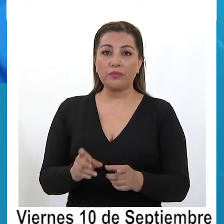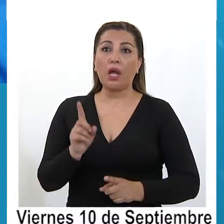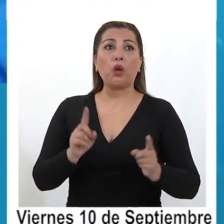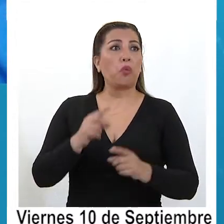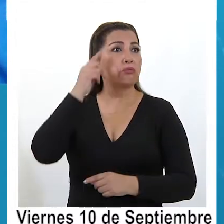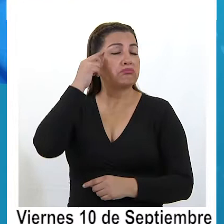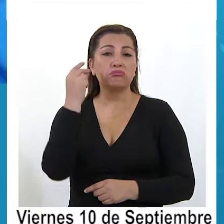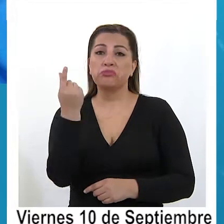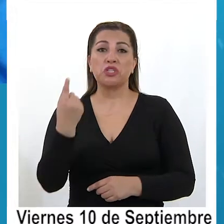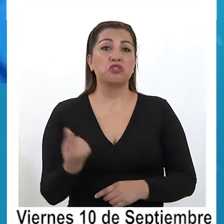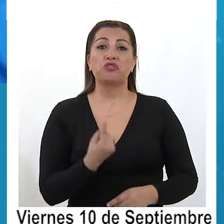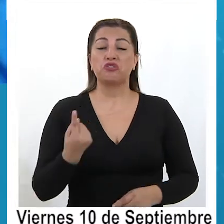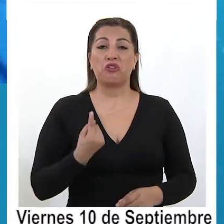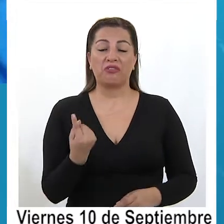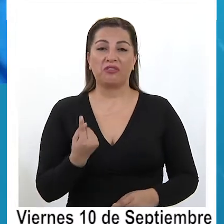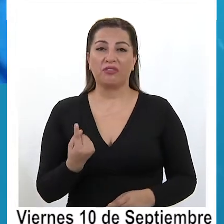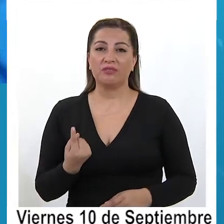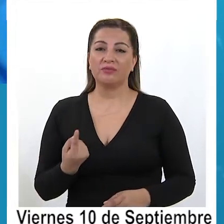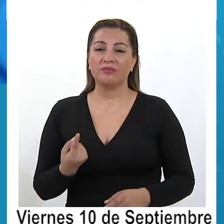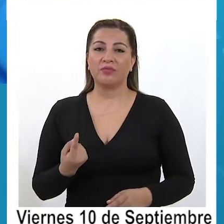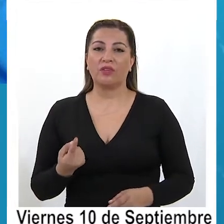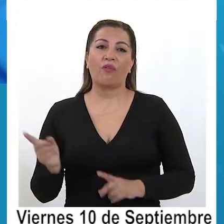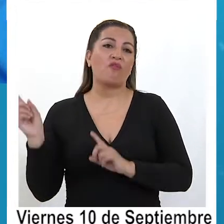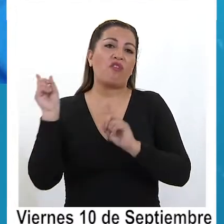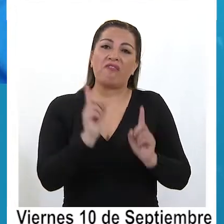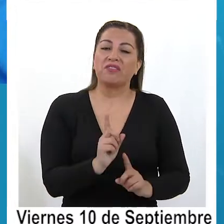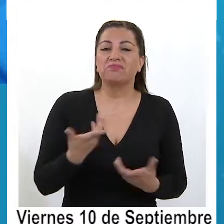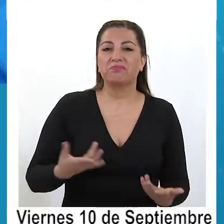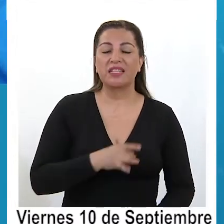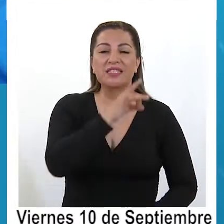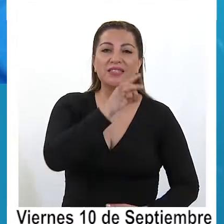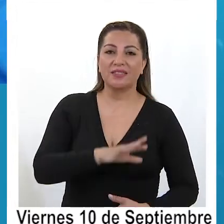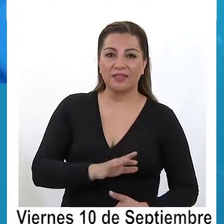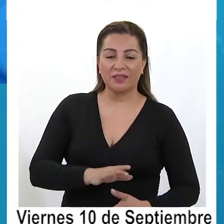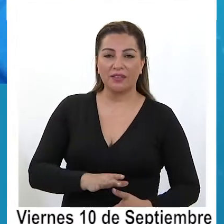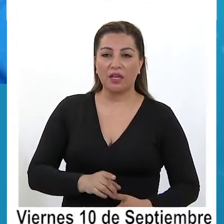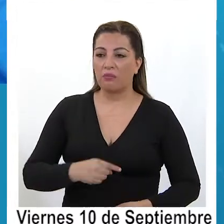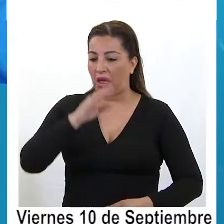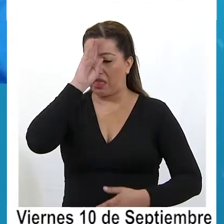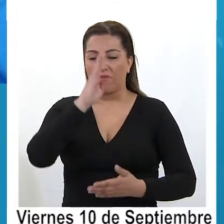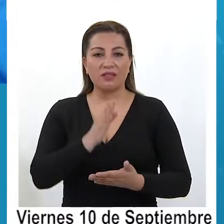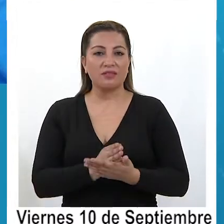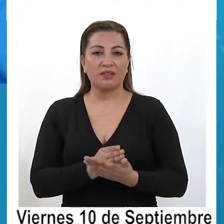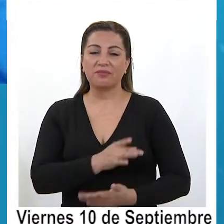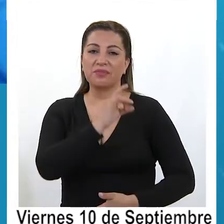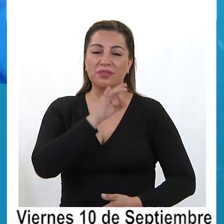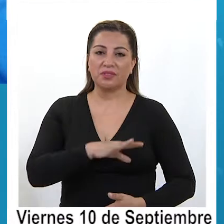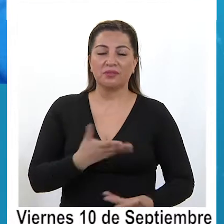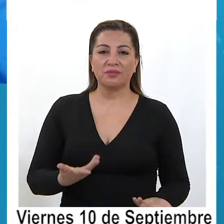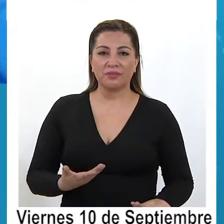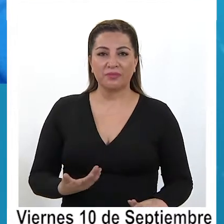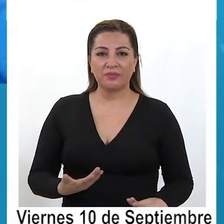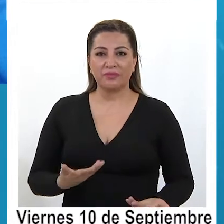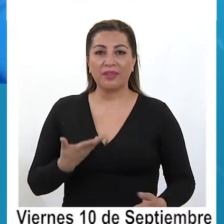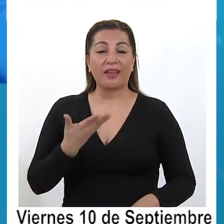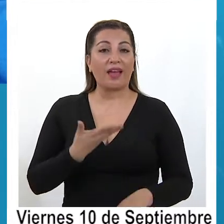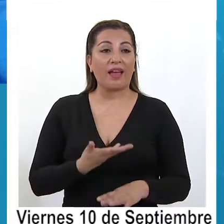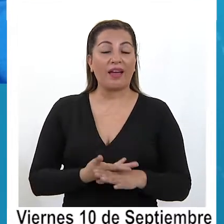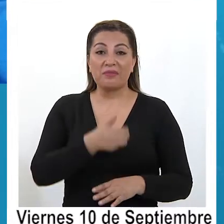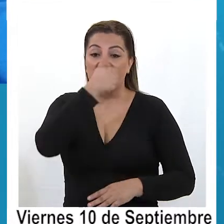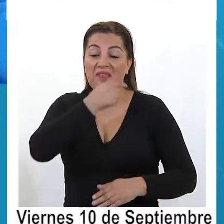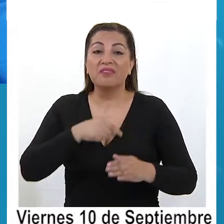iniciativa, ya sea hasta por una migración forzada o otro elemento que haya decidido venir hasta nuestro país y ocupe el ingreso